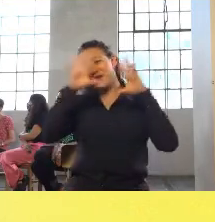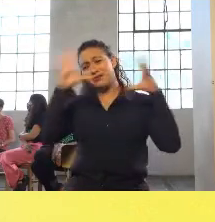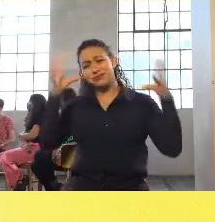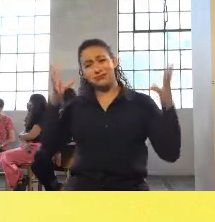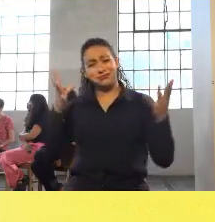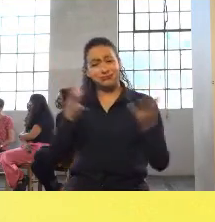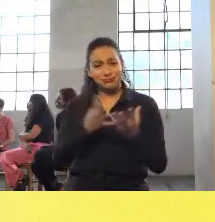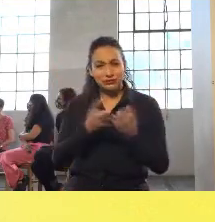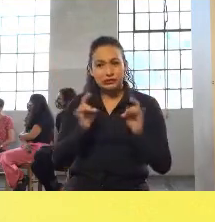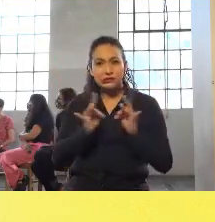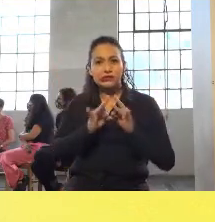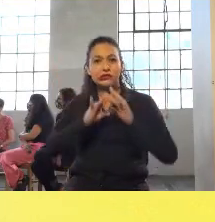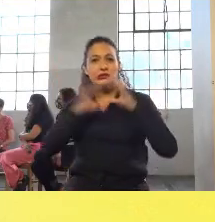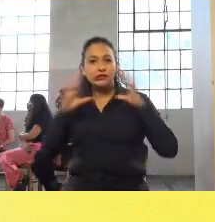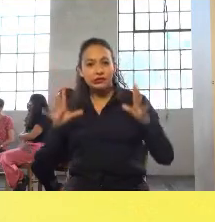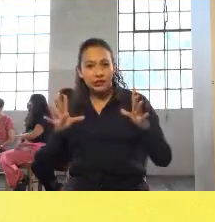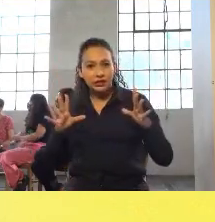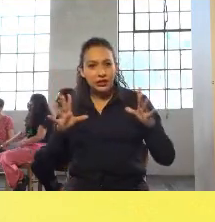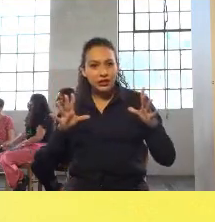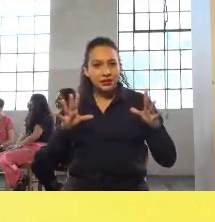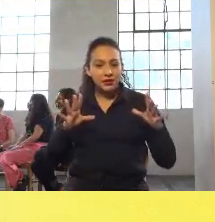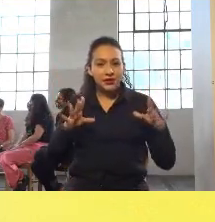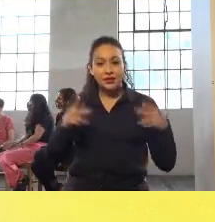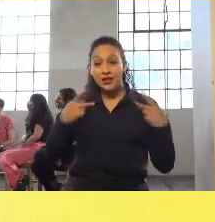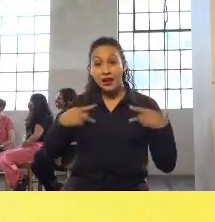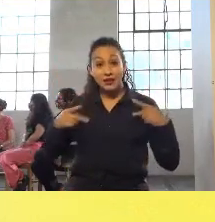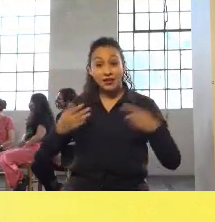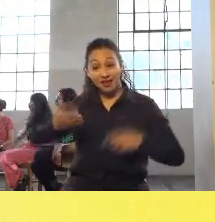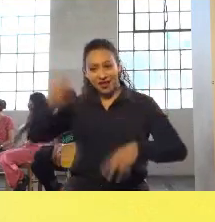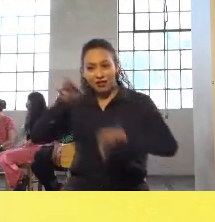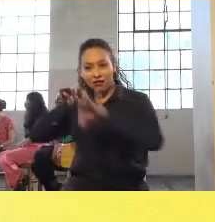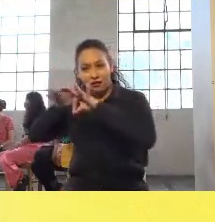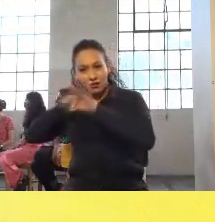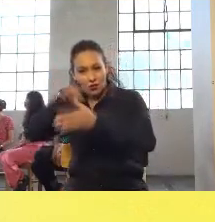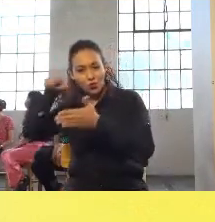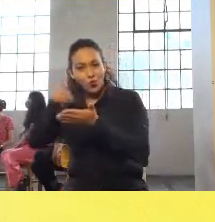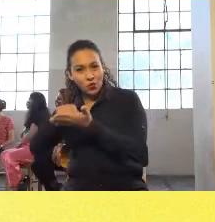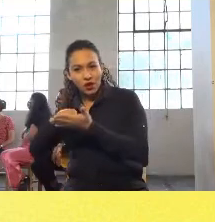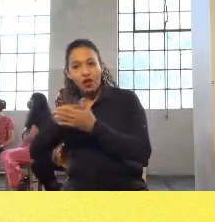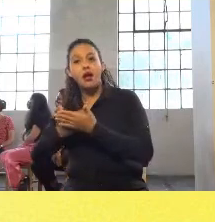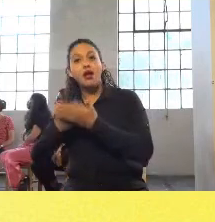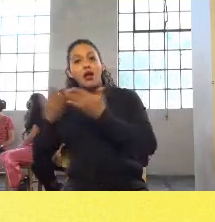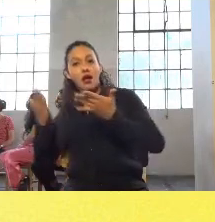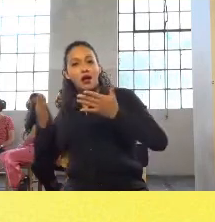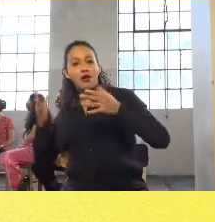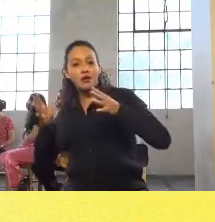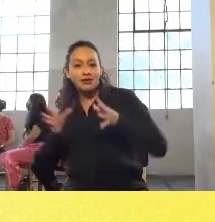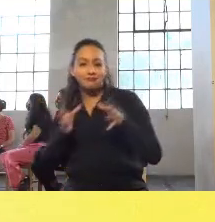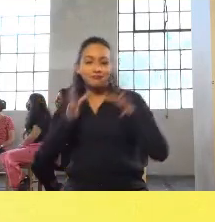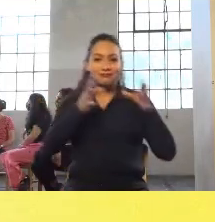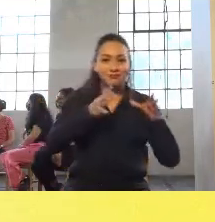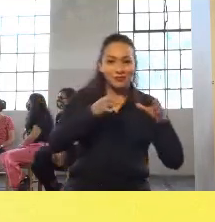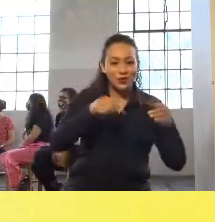actividad se pasó al espacio virtual, haciendo mucho más evidente el hecho de que también es un espacio, ¿no? Entonces, como sabemos,